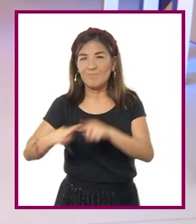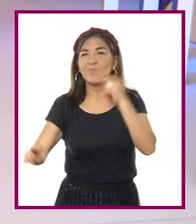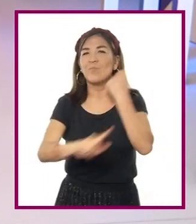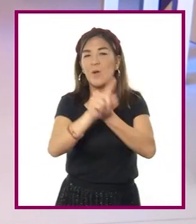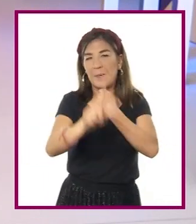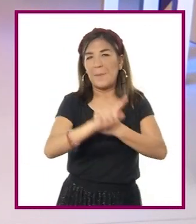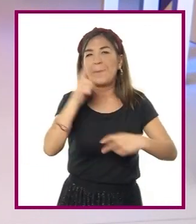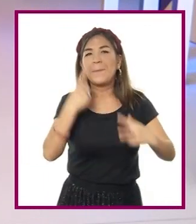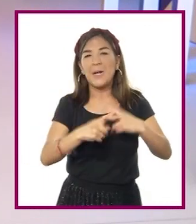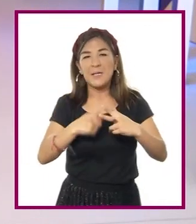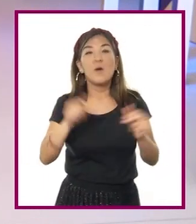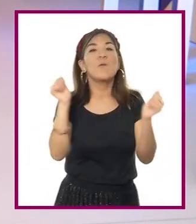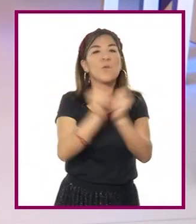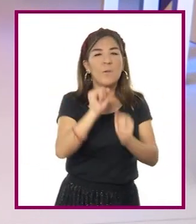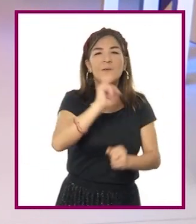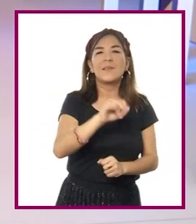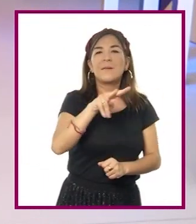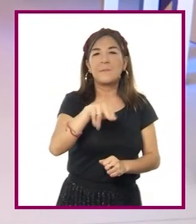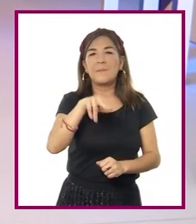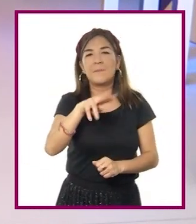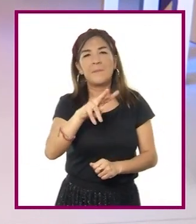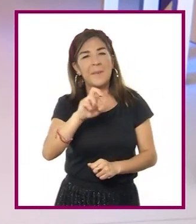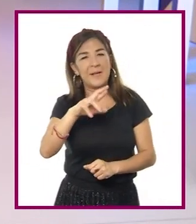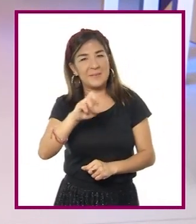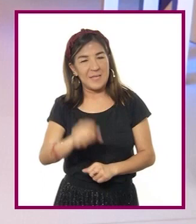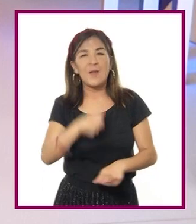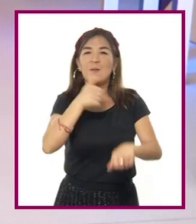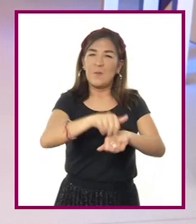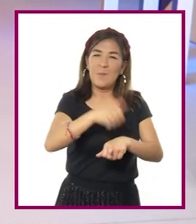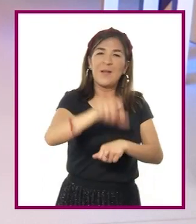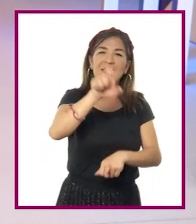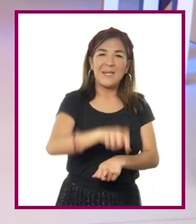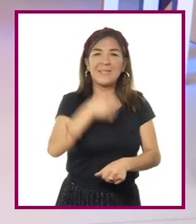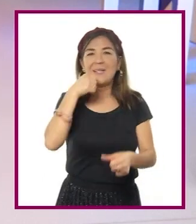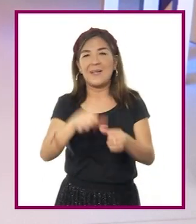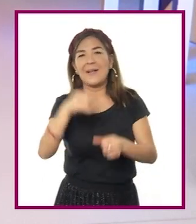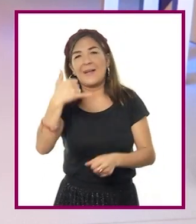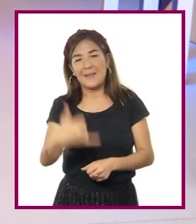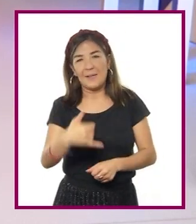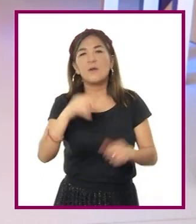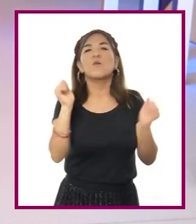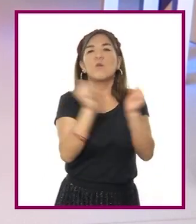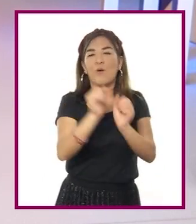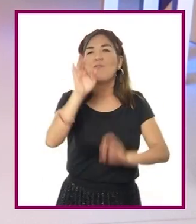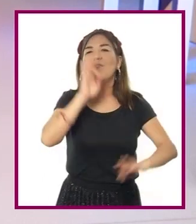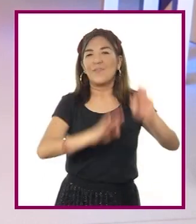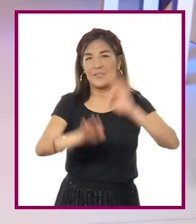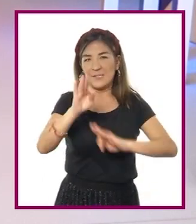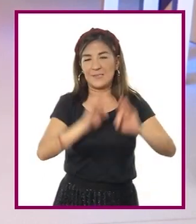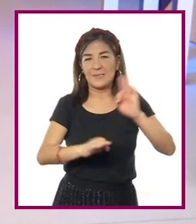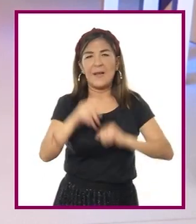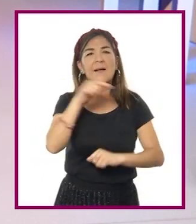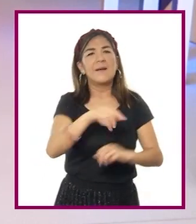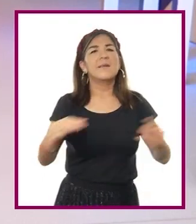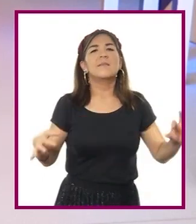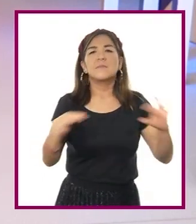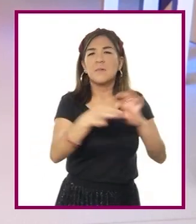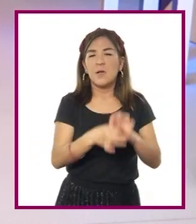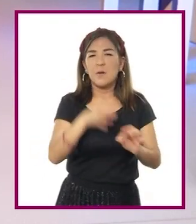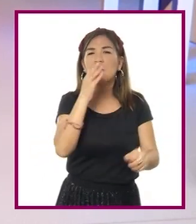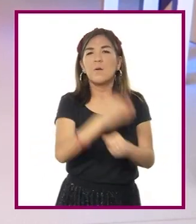de proporcionalidad inversa relacionadas con fenómenos de la física. Para introducir la primera